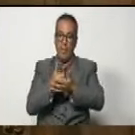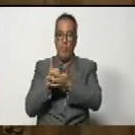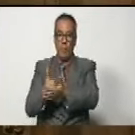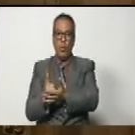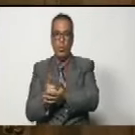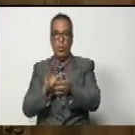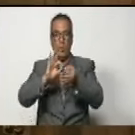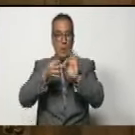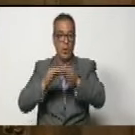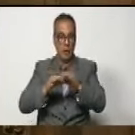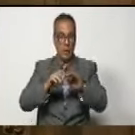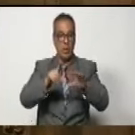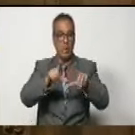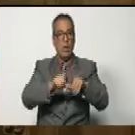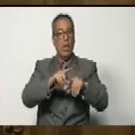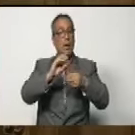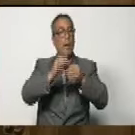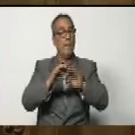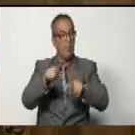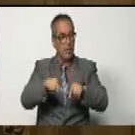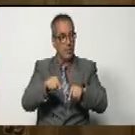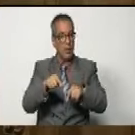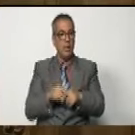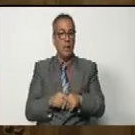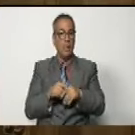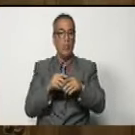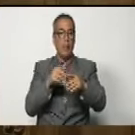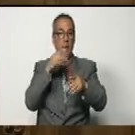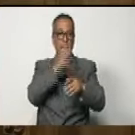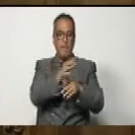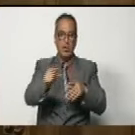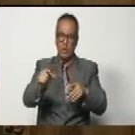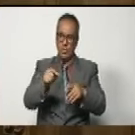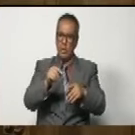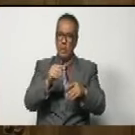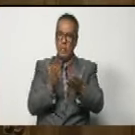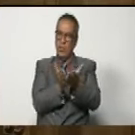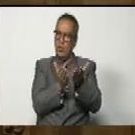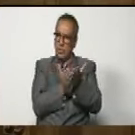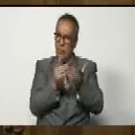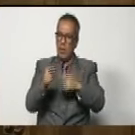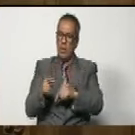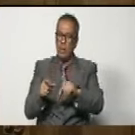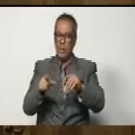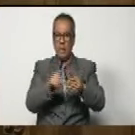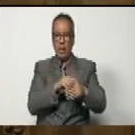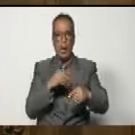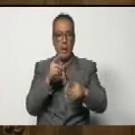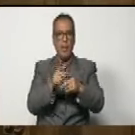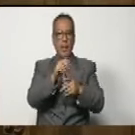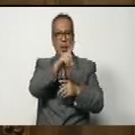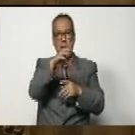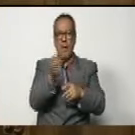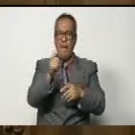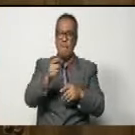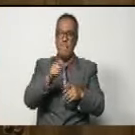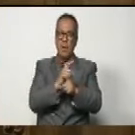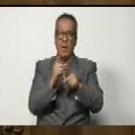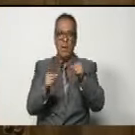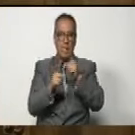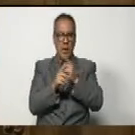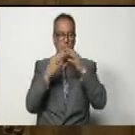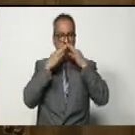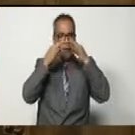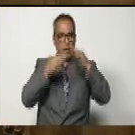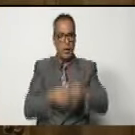de intérpretes de lengua de señas venezolana al estudiantado con discapacidad serán sancionadas con multa de 100 veces el tipo de cambio